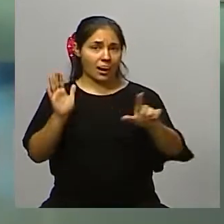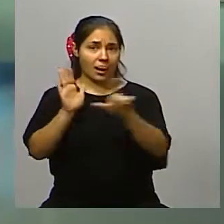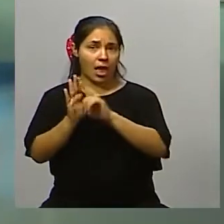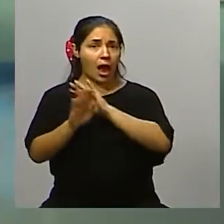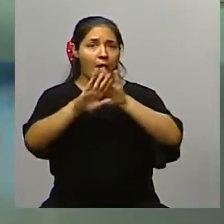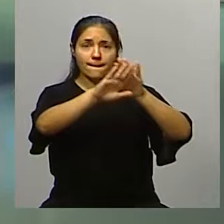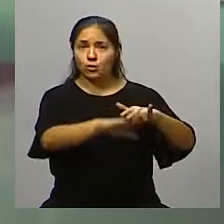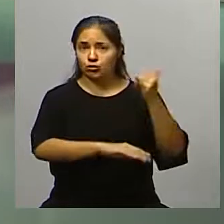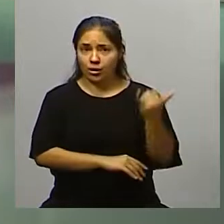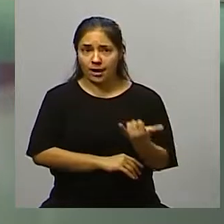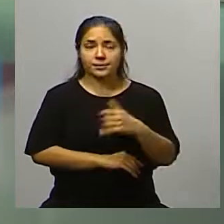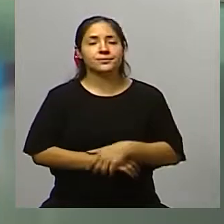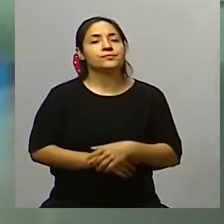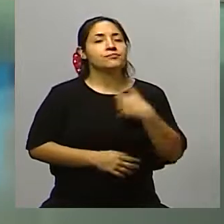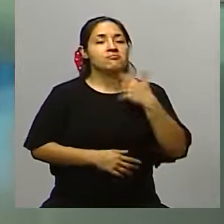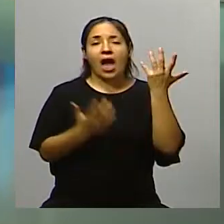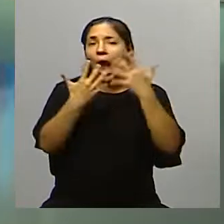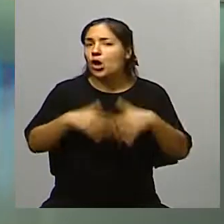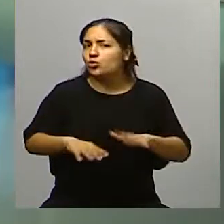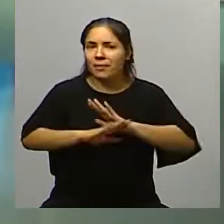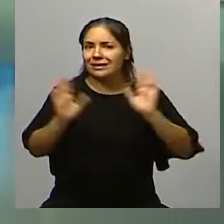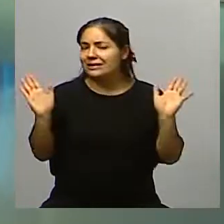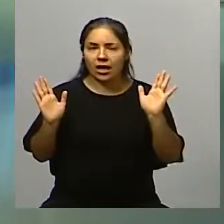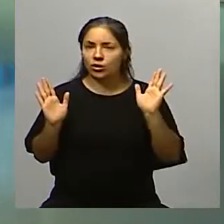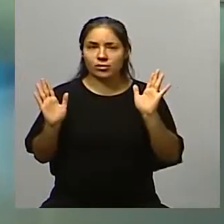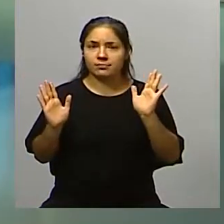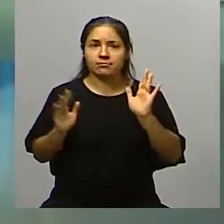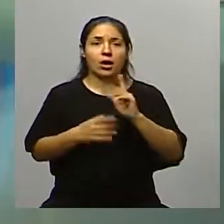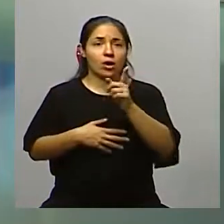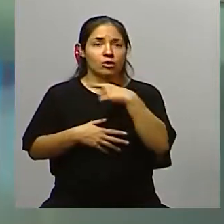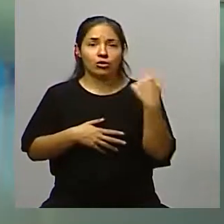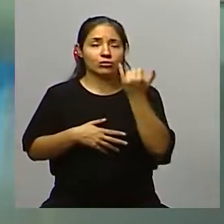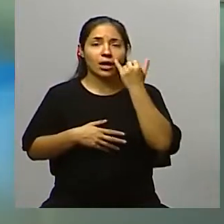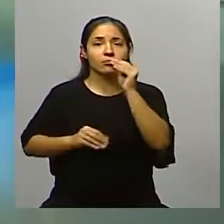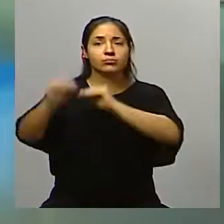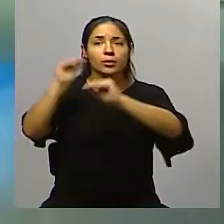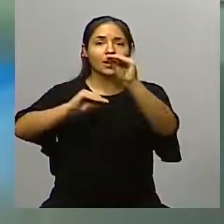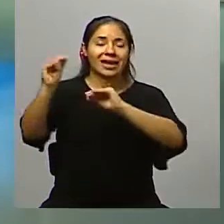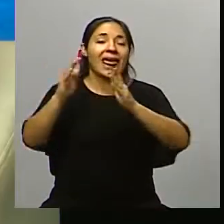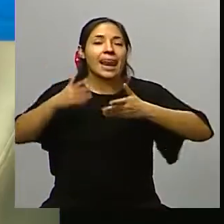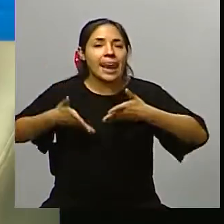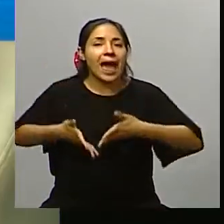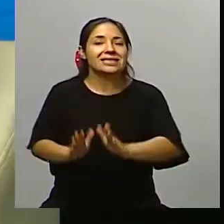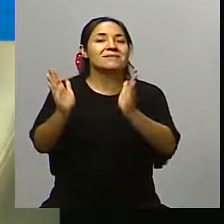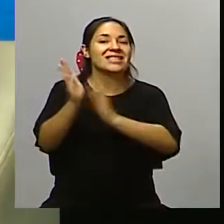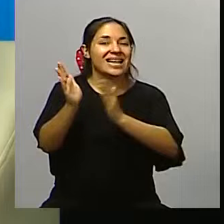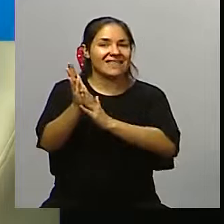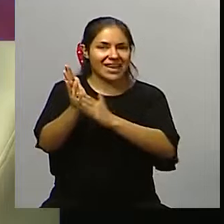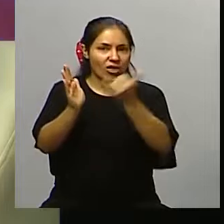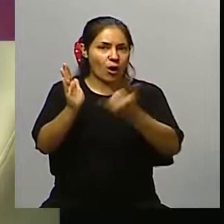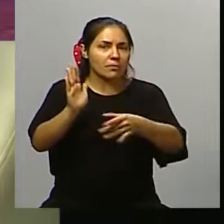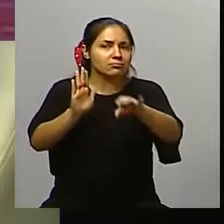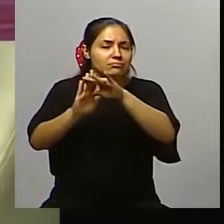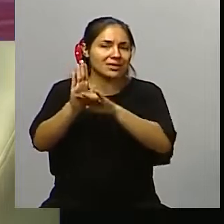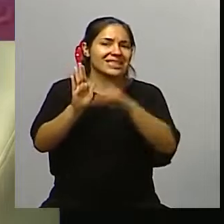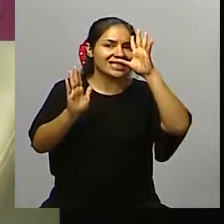tanto, y además está automatizado o está sistematizado, ¿no? Nosotros tenemos cargada la partida de nacimiento de los niños y las niñas, por lo tanto sabemos quién es su padre y quién es